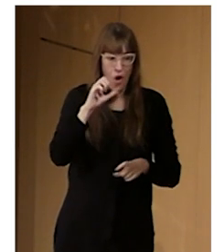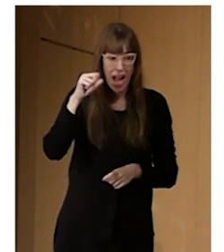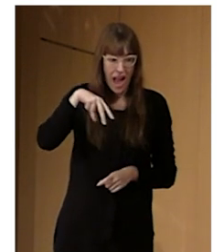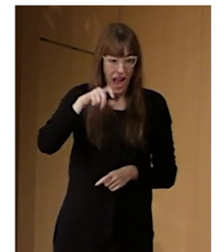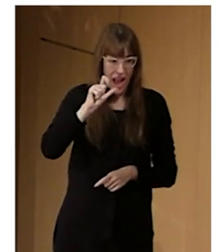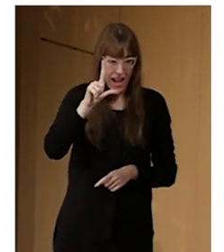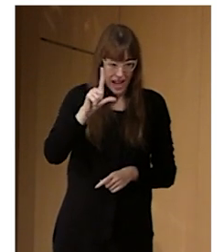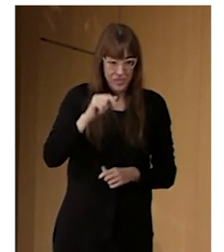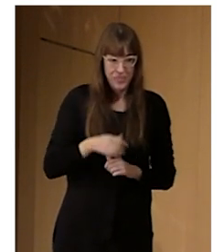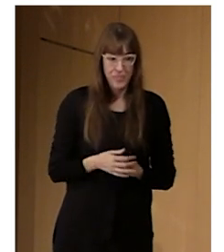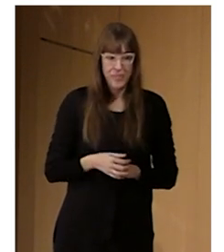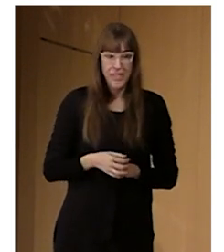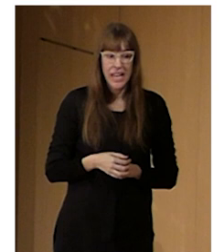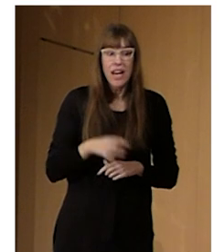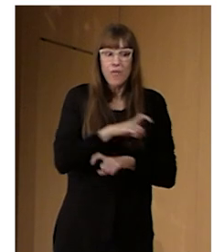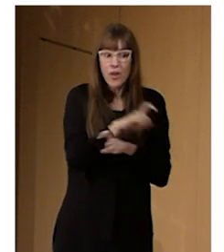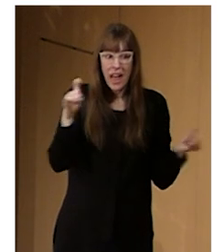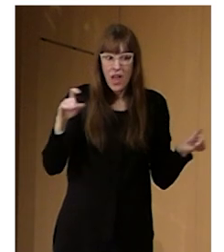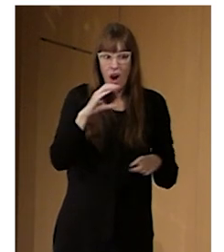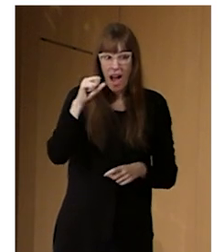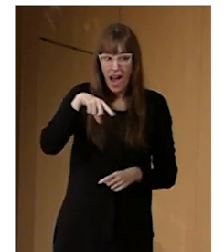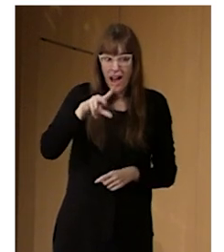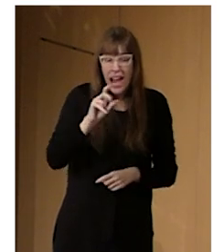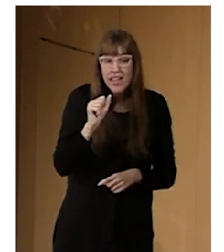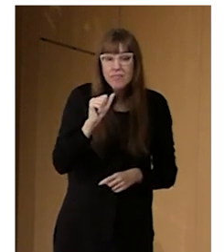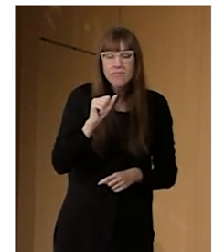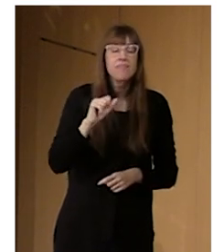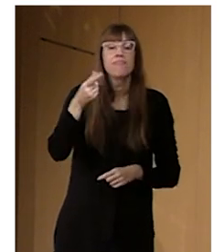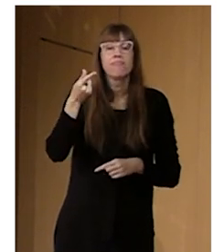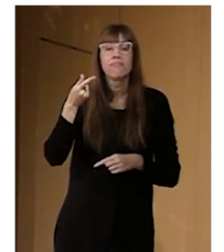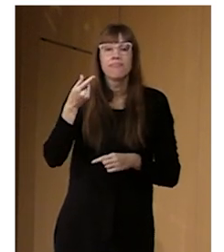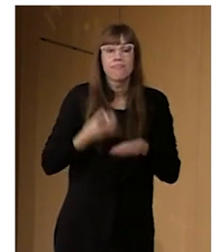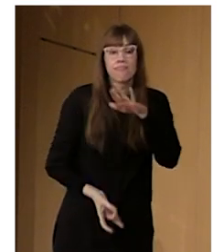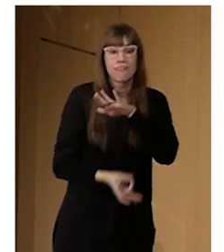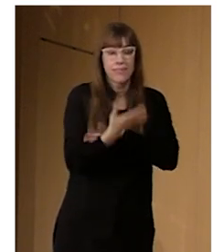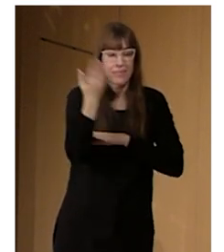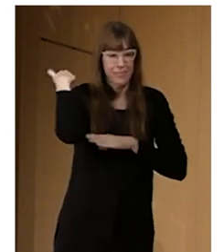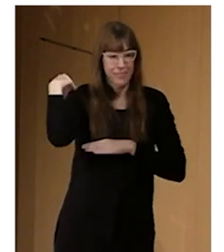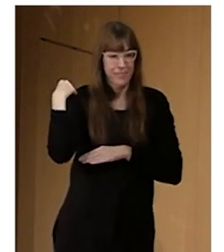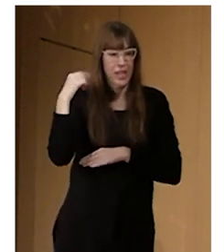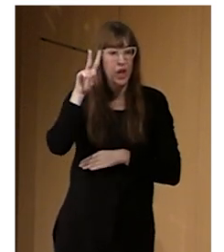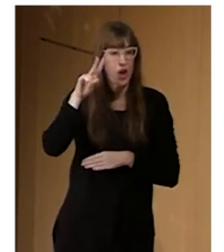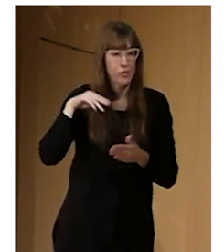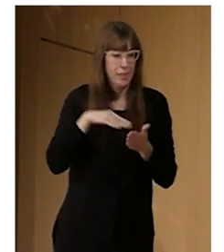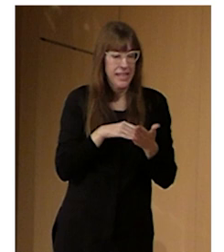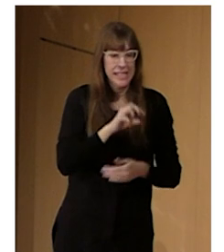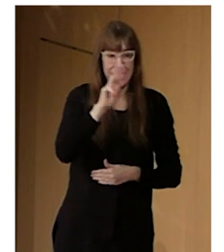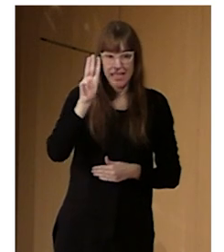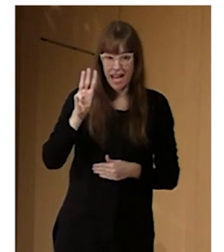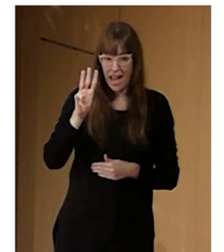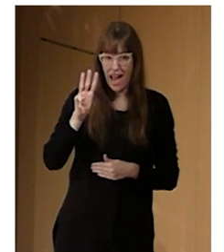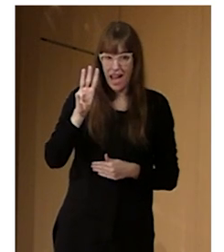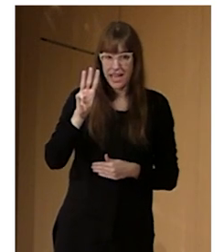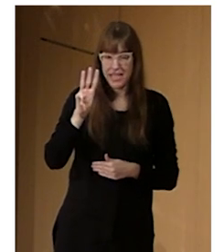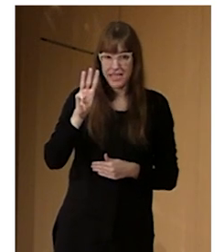fundación canal se creó en el año 2003 como buque insignia de la responsabilidad